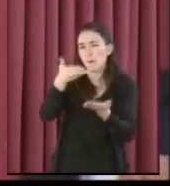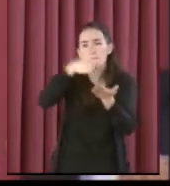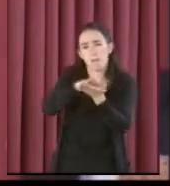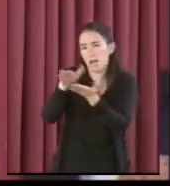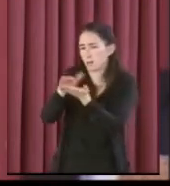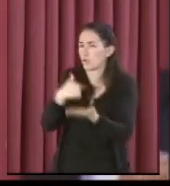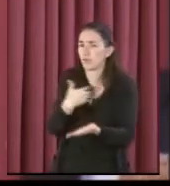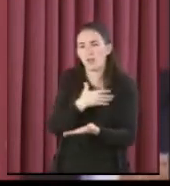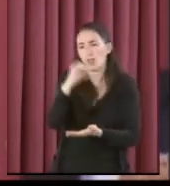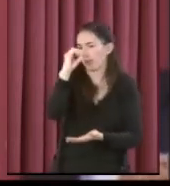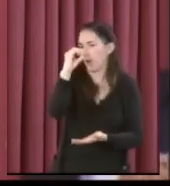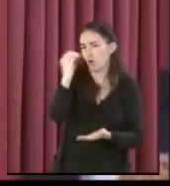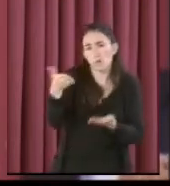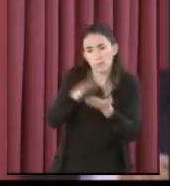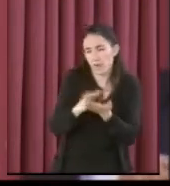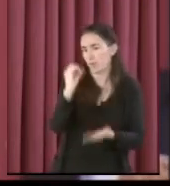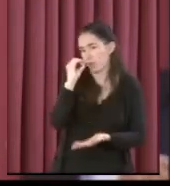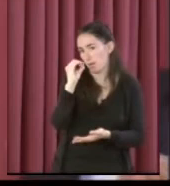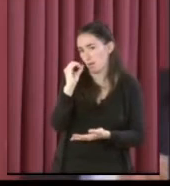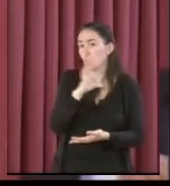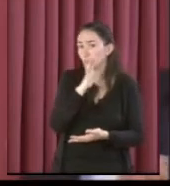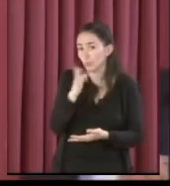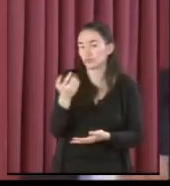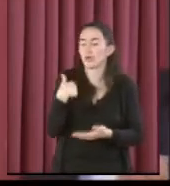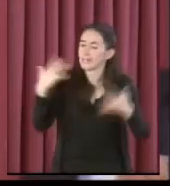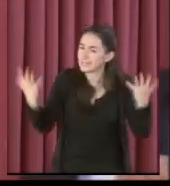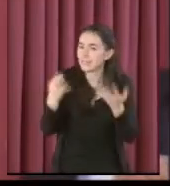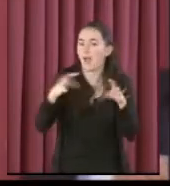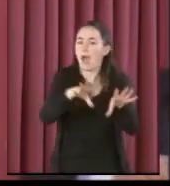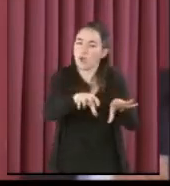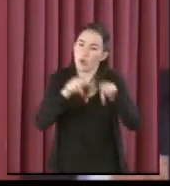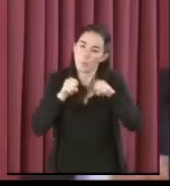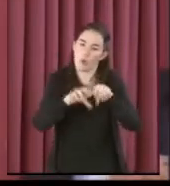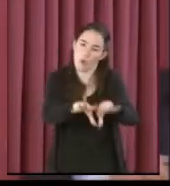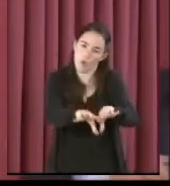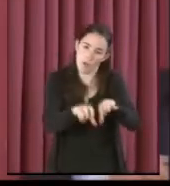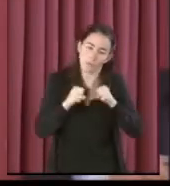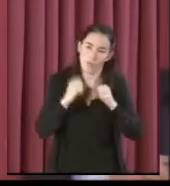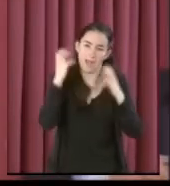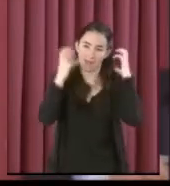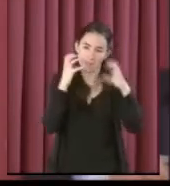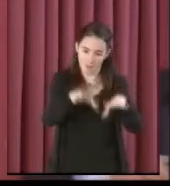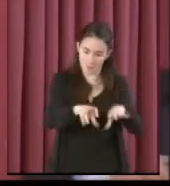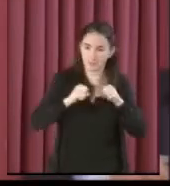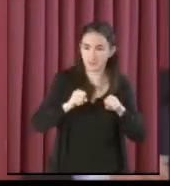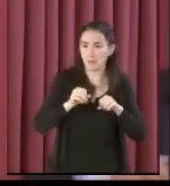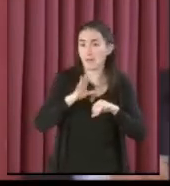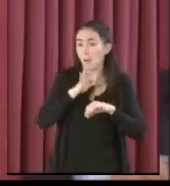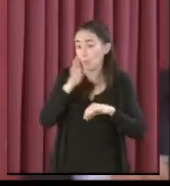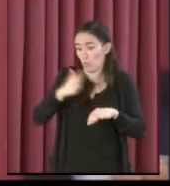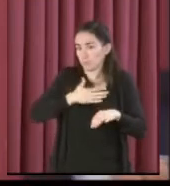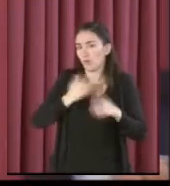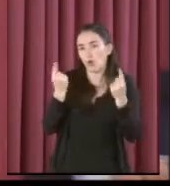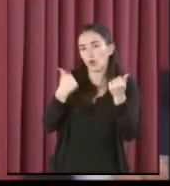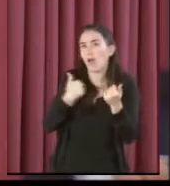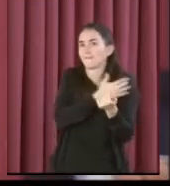el objetivo de todos los grupos políticos. Como elemento de modelo de ciudad amable que estamos construyendo, en el que se aprecia y